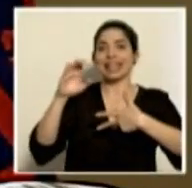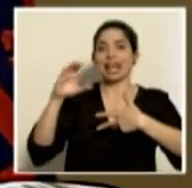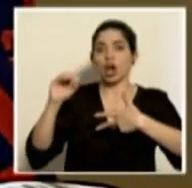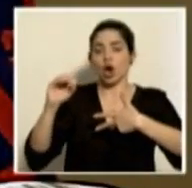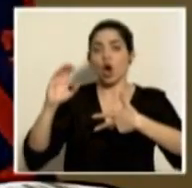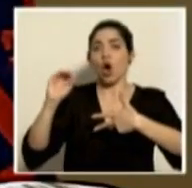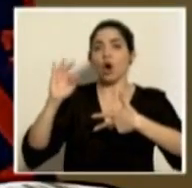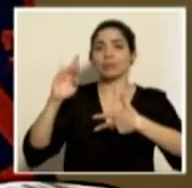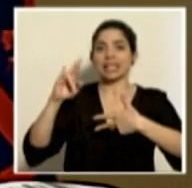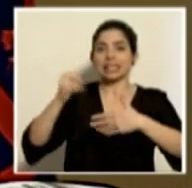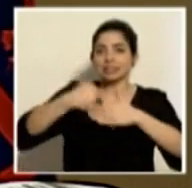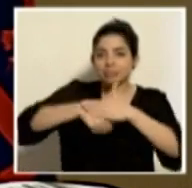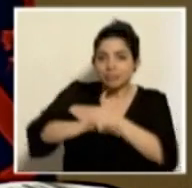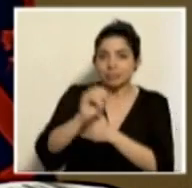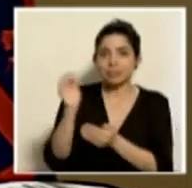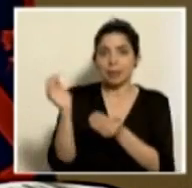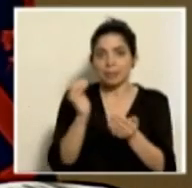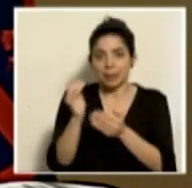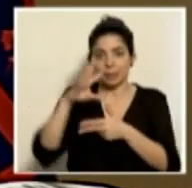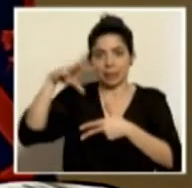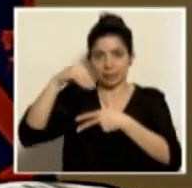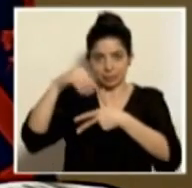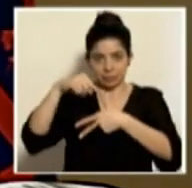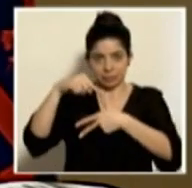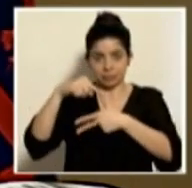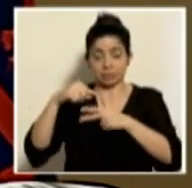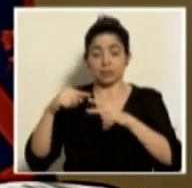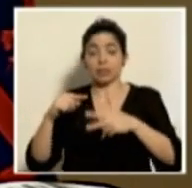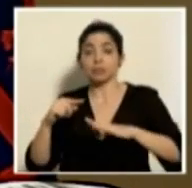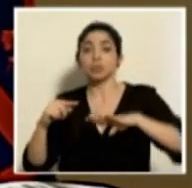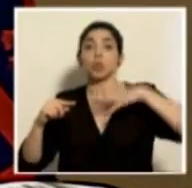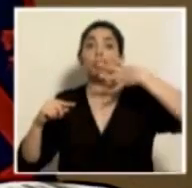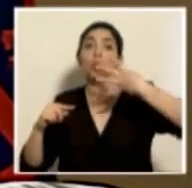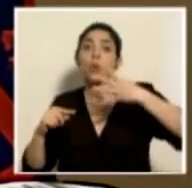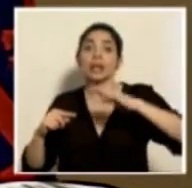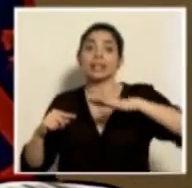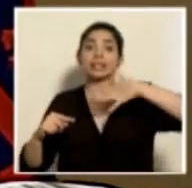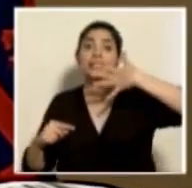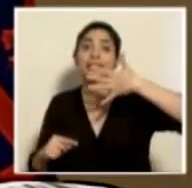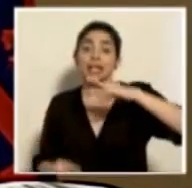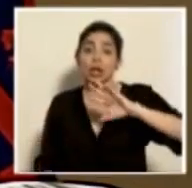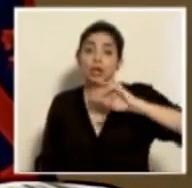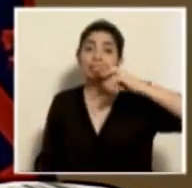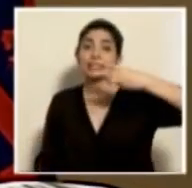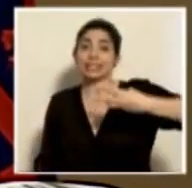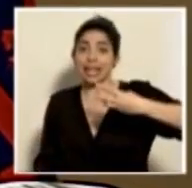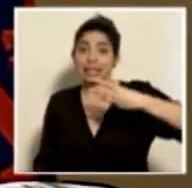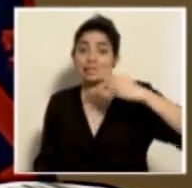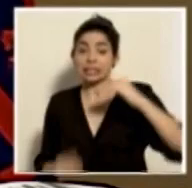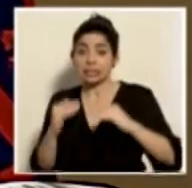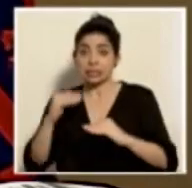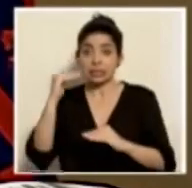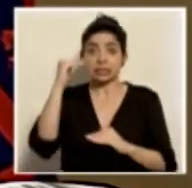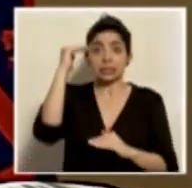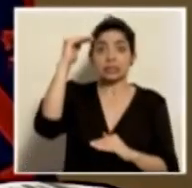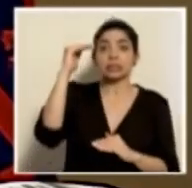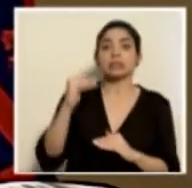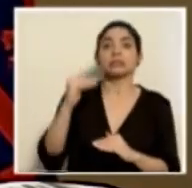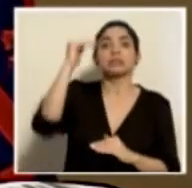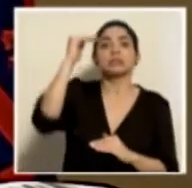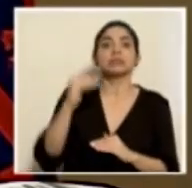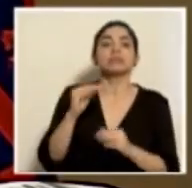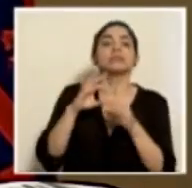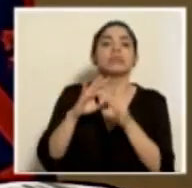y neonatología. Y luego tenemos los pisos 4, 5 y 6, que son de